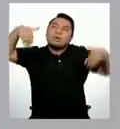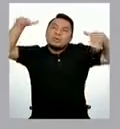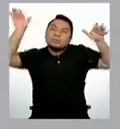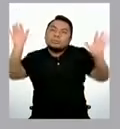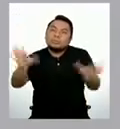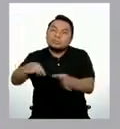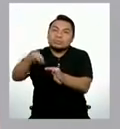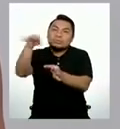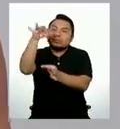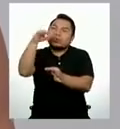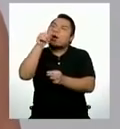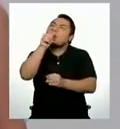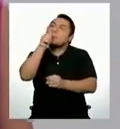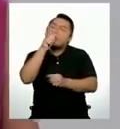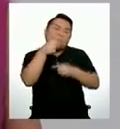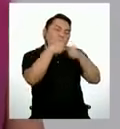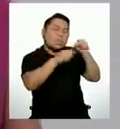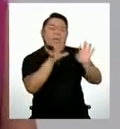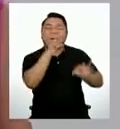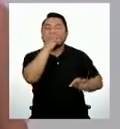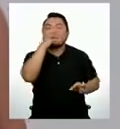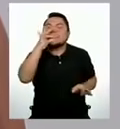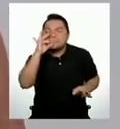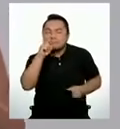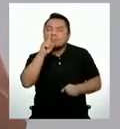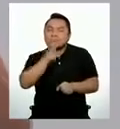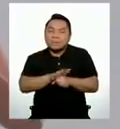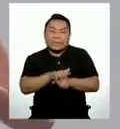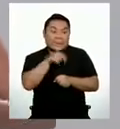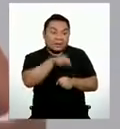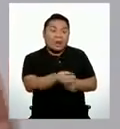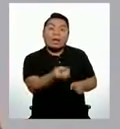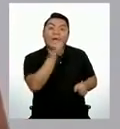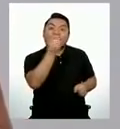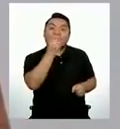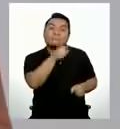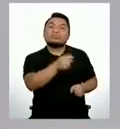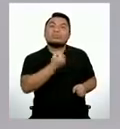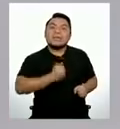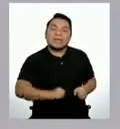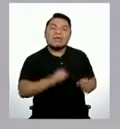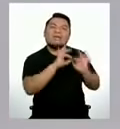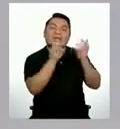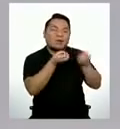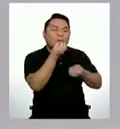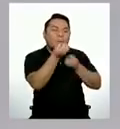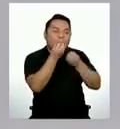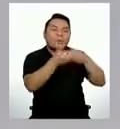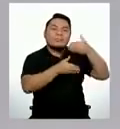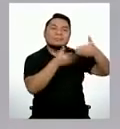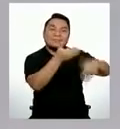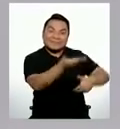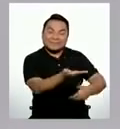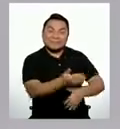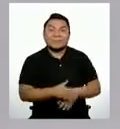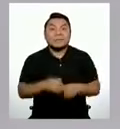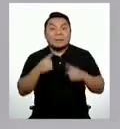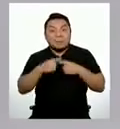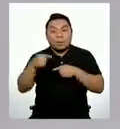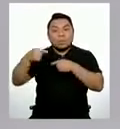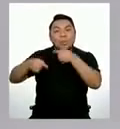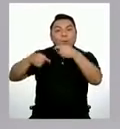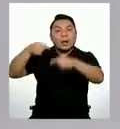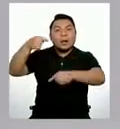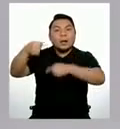había prometido al guardián del bosque y pudo seguir alimentando a los suyos. Con el pasar de los días, el